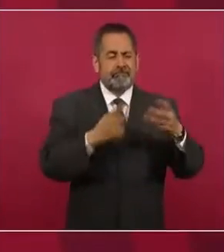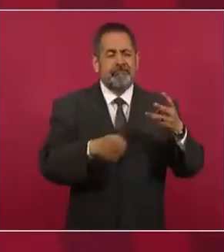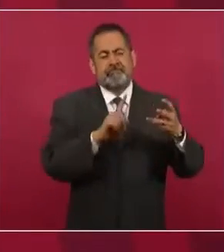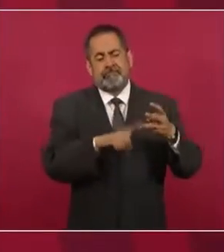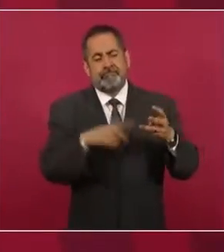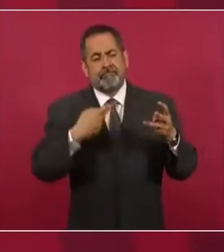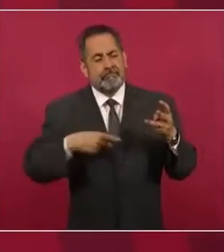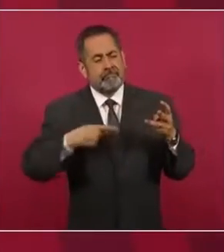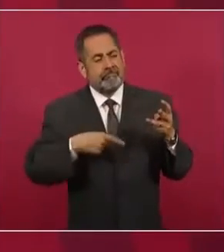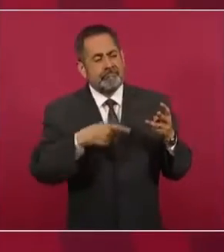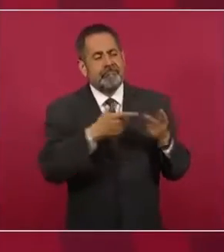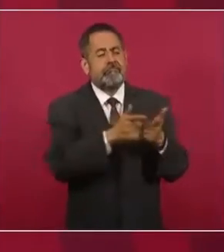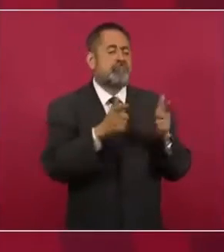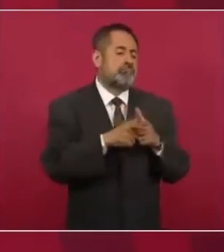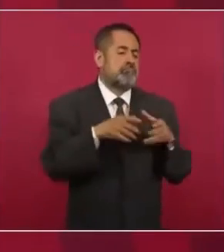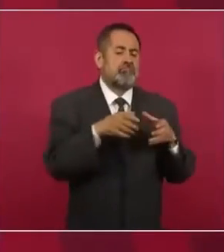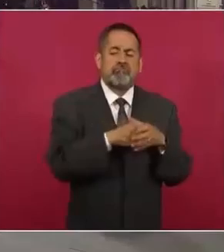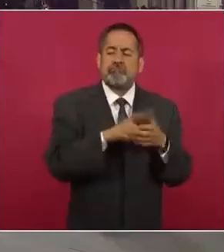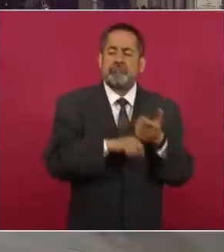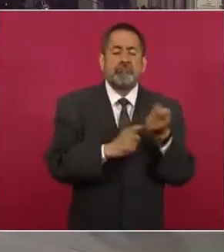intereses oligárquicos